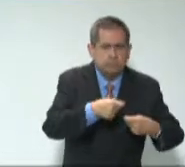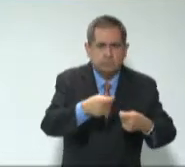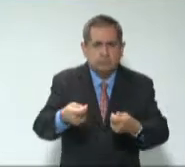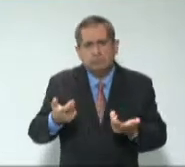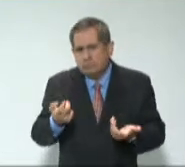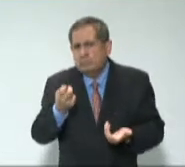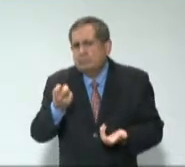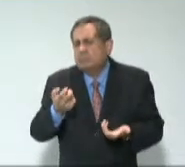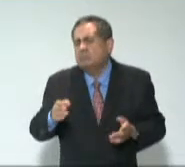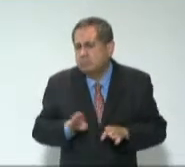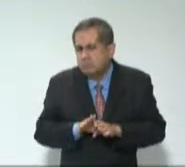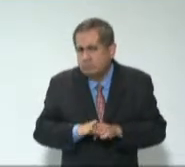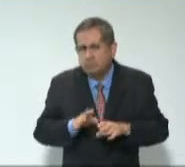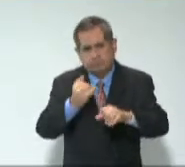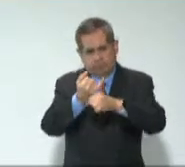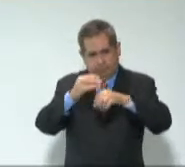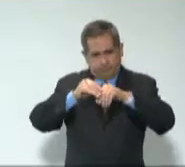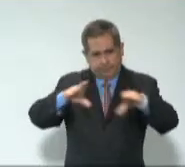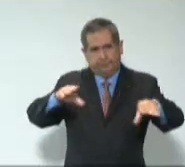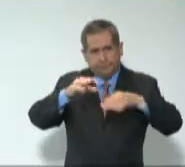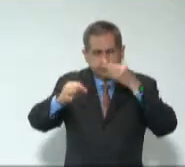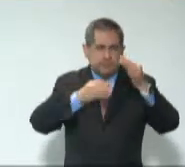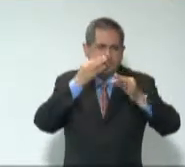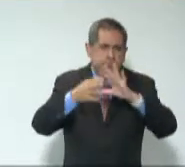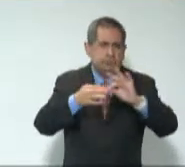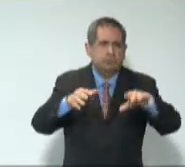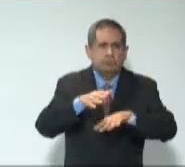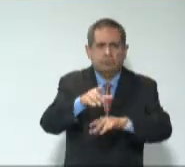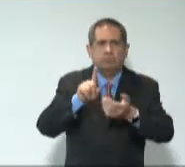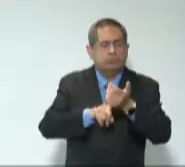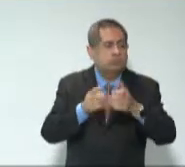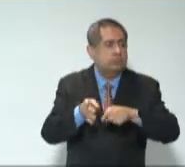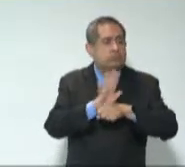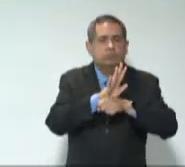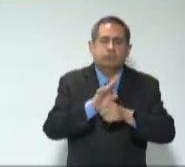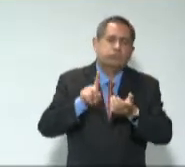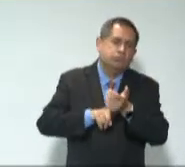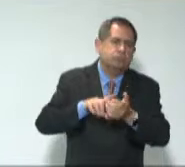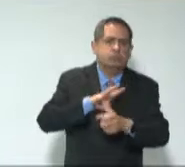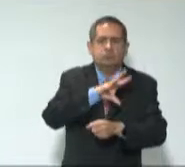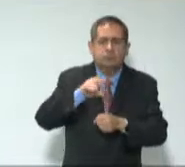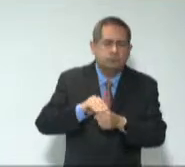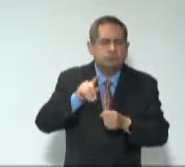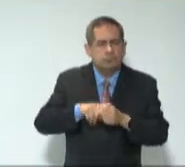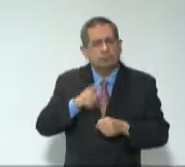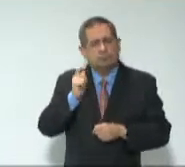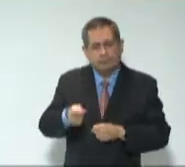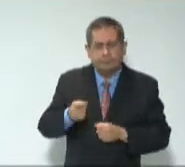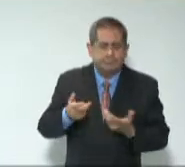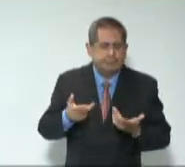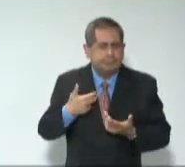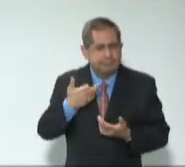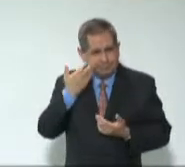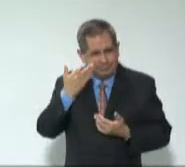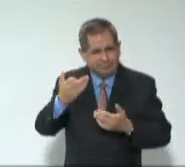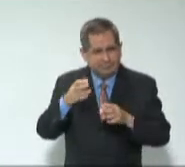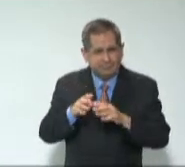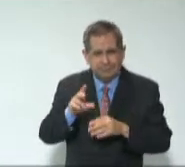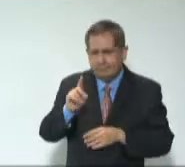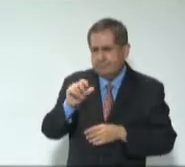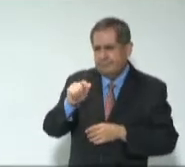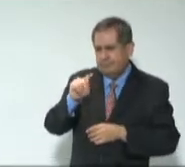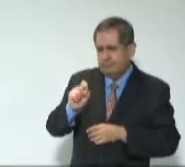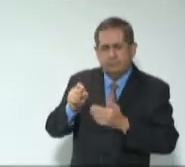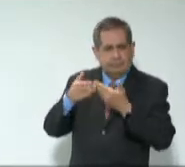información eh sobre el impacto de la pandemia en los territorios eh A partir de los de los datos abiertos